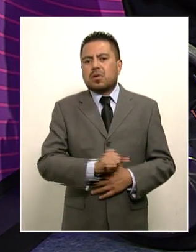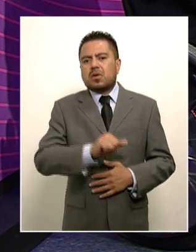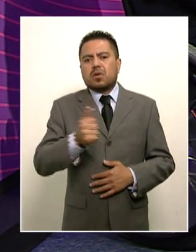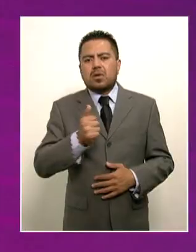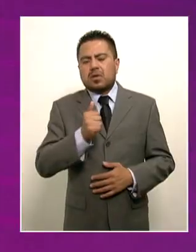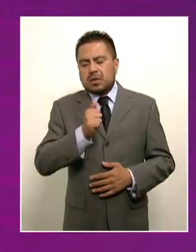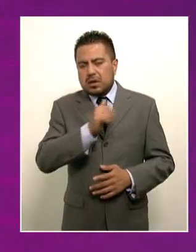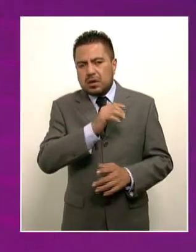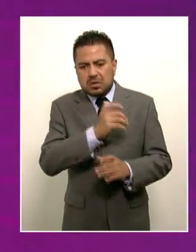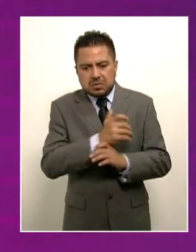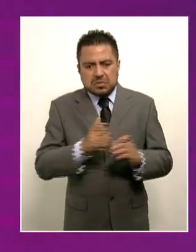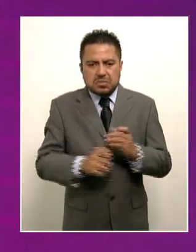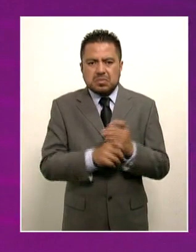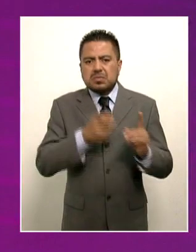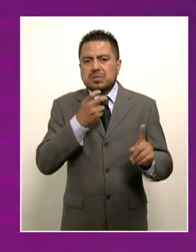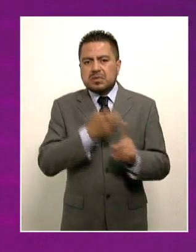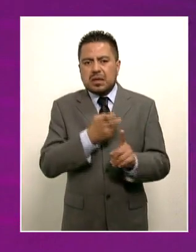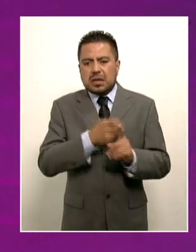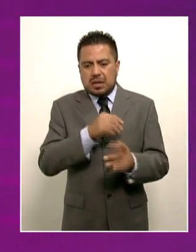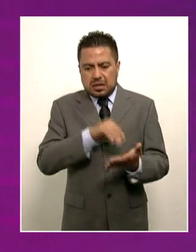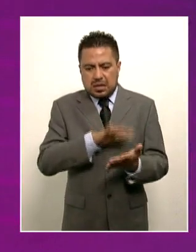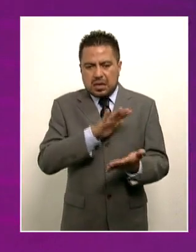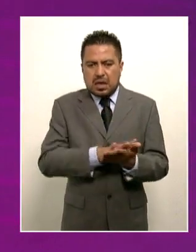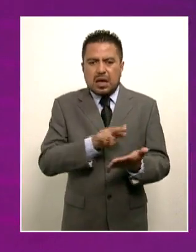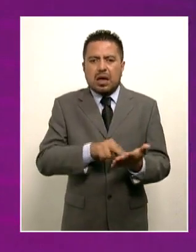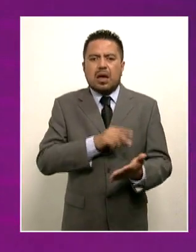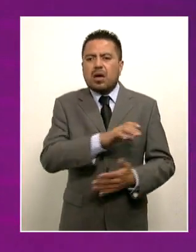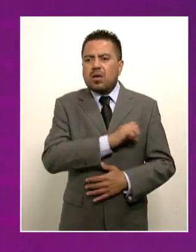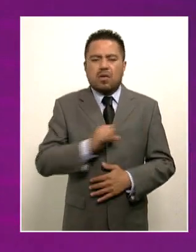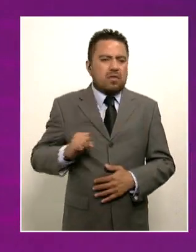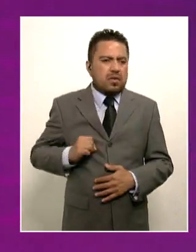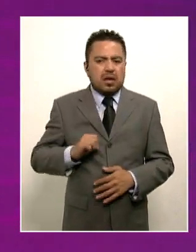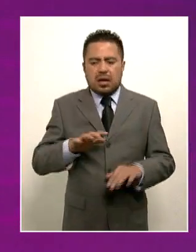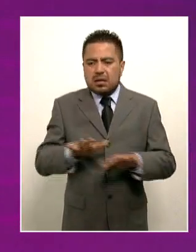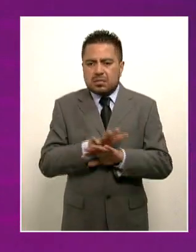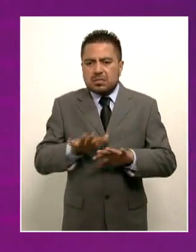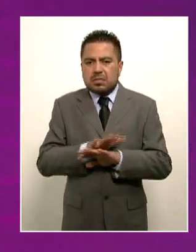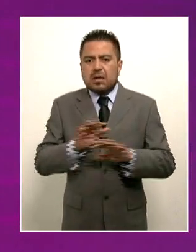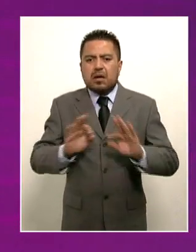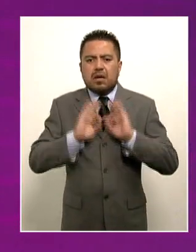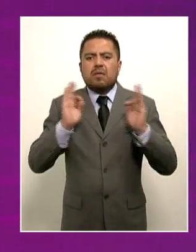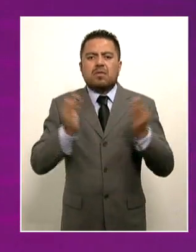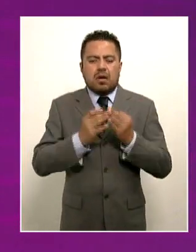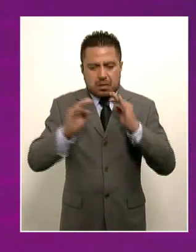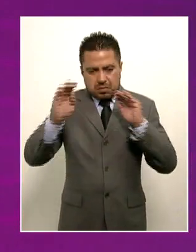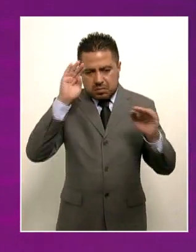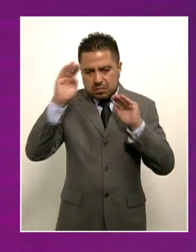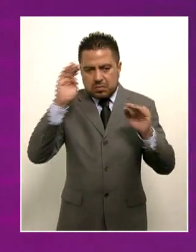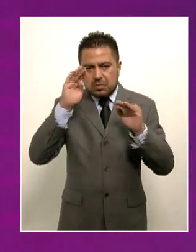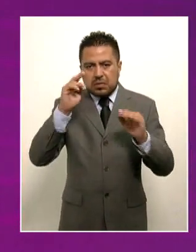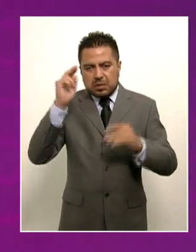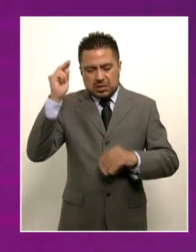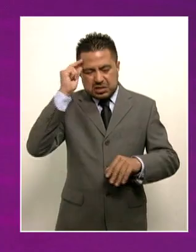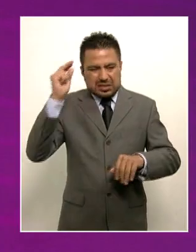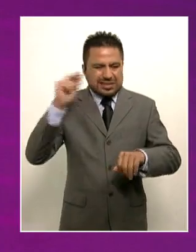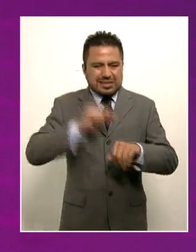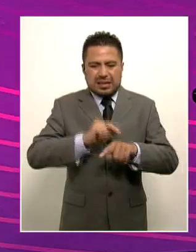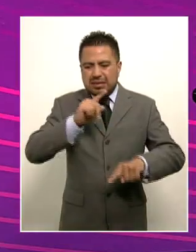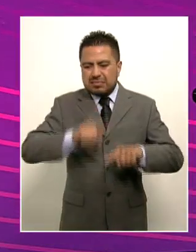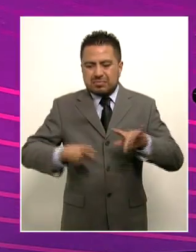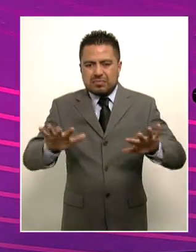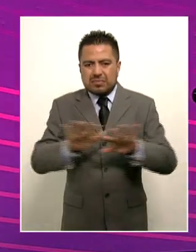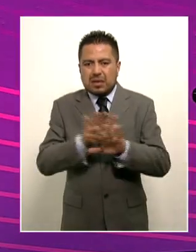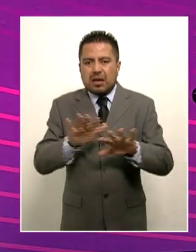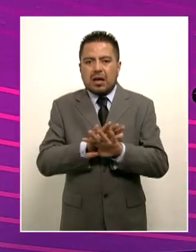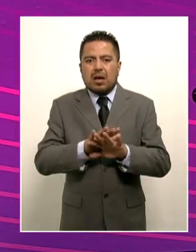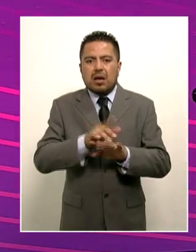otra dimensión, pero este tratado lo que obliga es a que cambiemos la manera de pensar, ¿no? Cambiemos el chip, por decirlo así, ¿no? Okay.